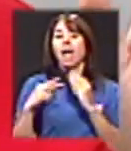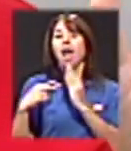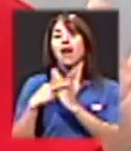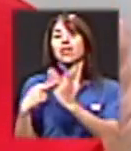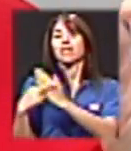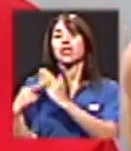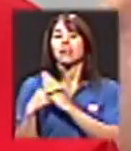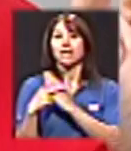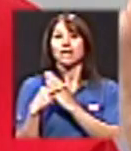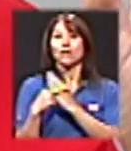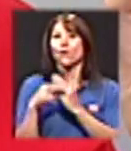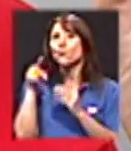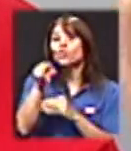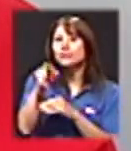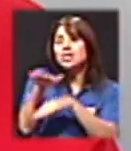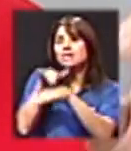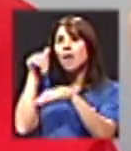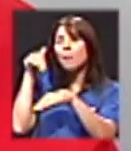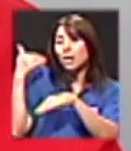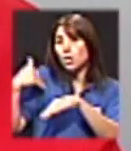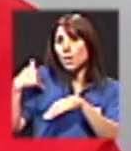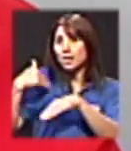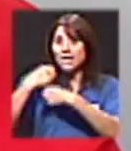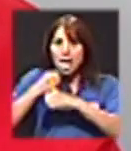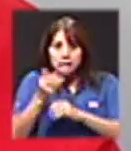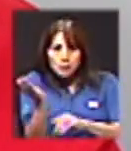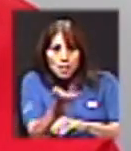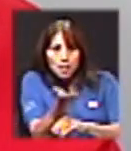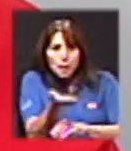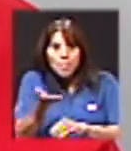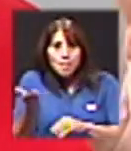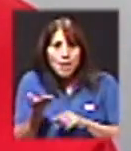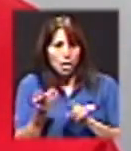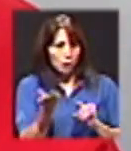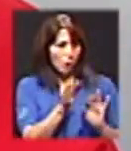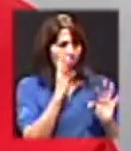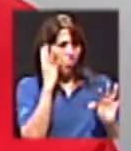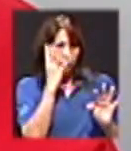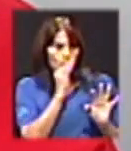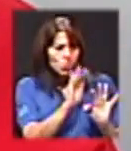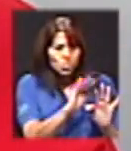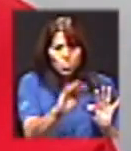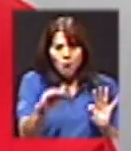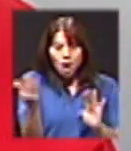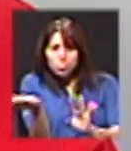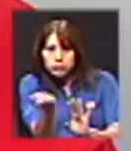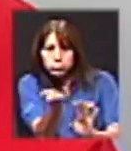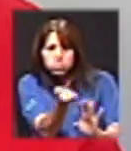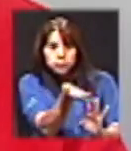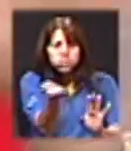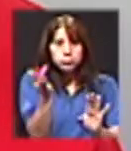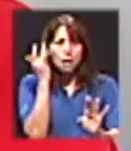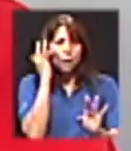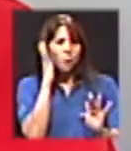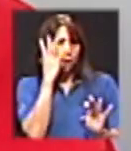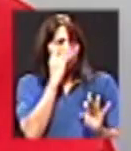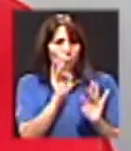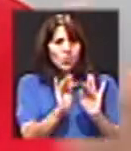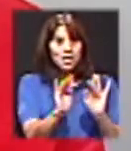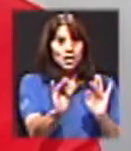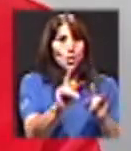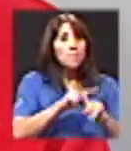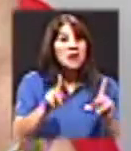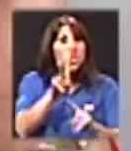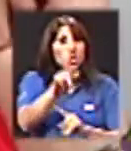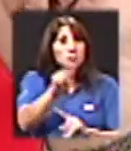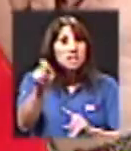árboles podados, flores divinas. Pero en 2 meses o 3 meses usted no volvió a cortar el zacate de su casa y eso se le hizo un charral. Bueno,